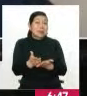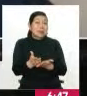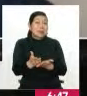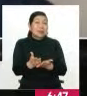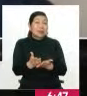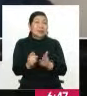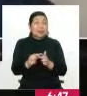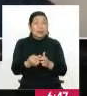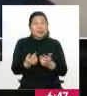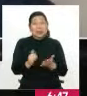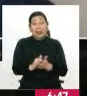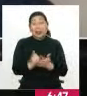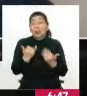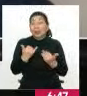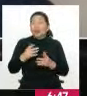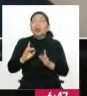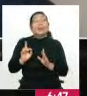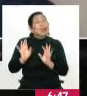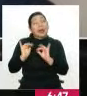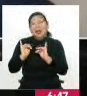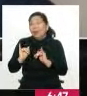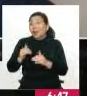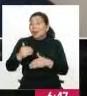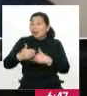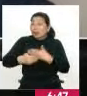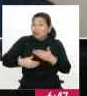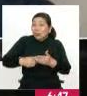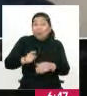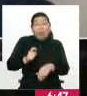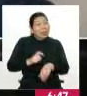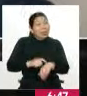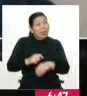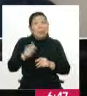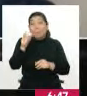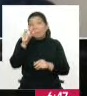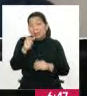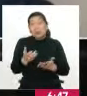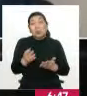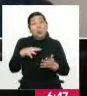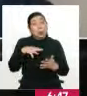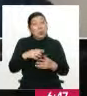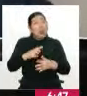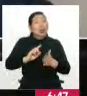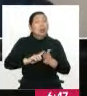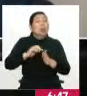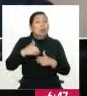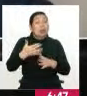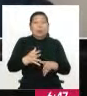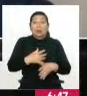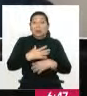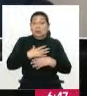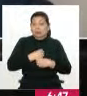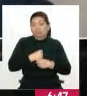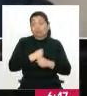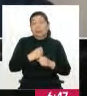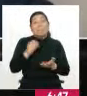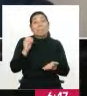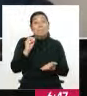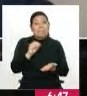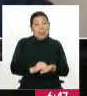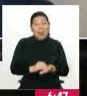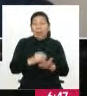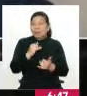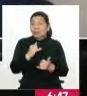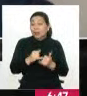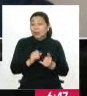infección inicial. Así que estas son secuelas que va dejando el COVID a lo largo del tiempo. Correcto, y que se estudiarán seguramente su recuperación a partir de el